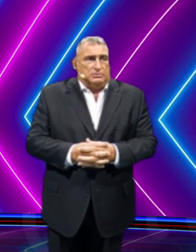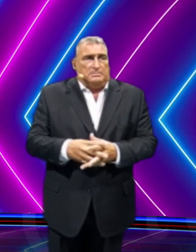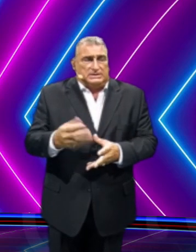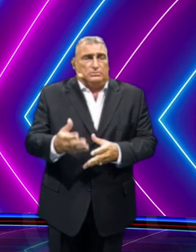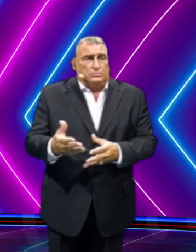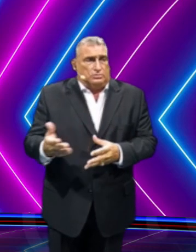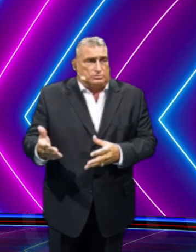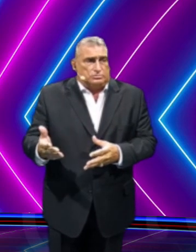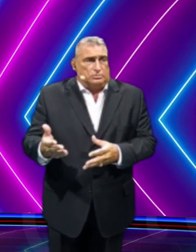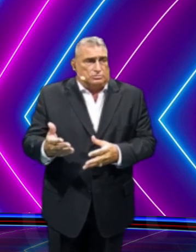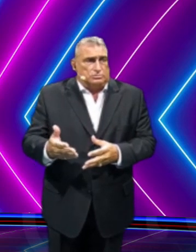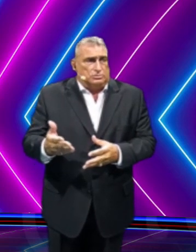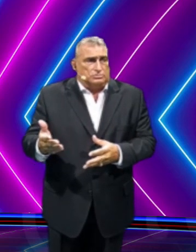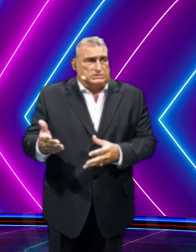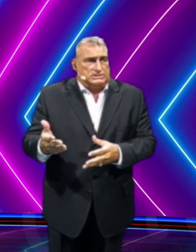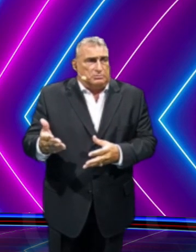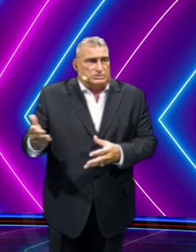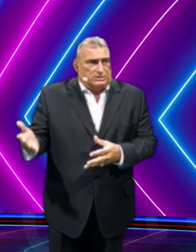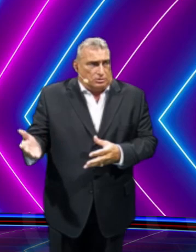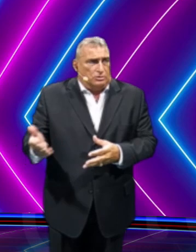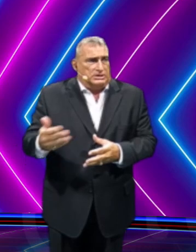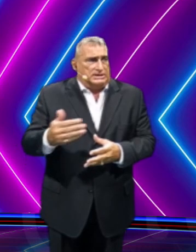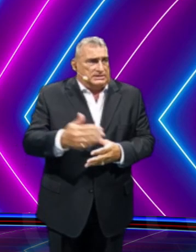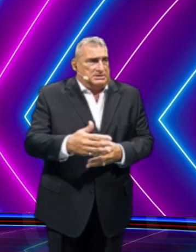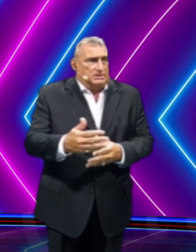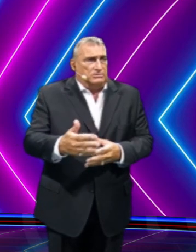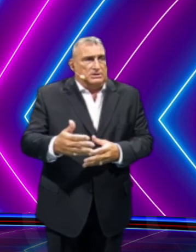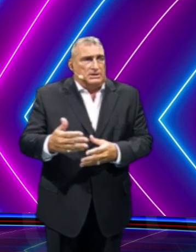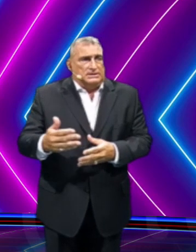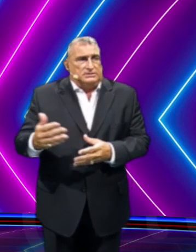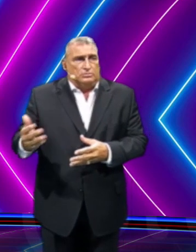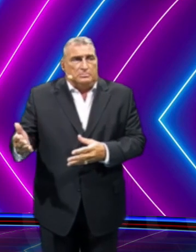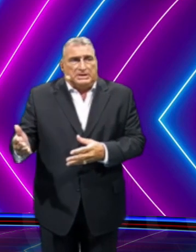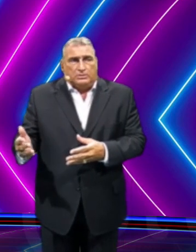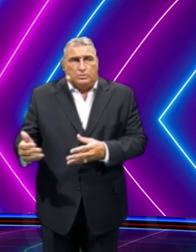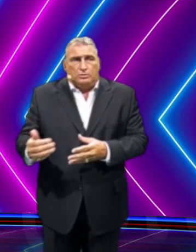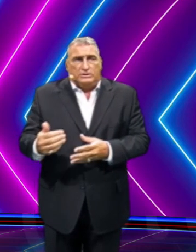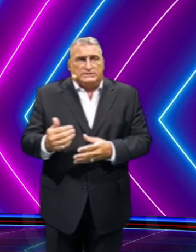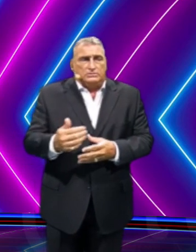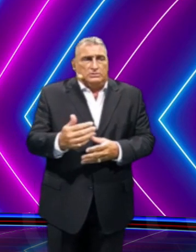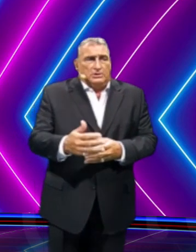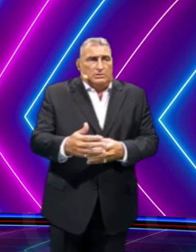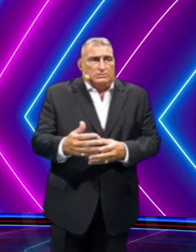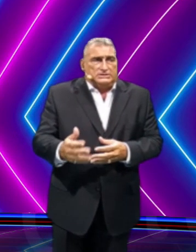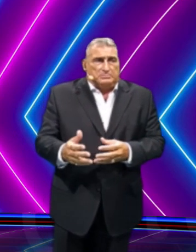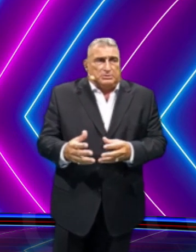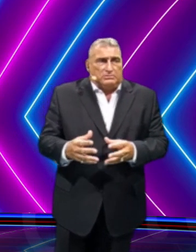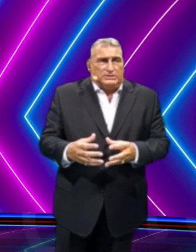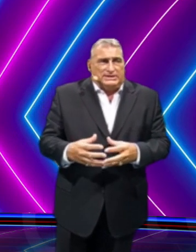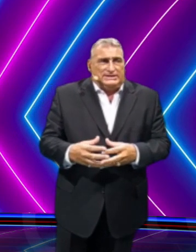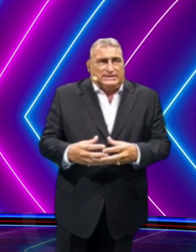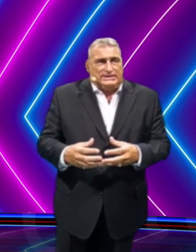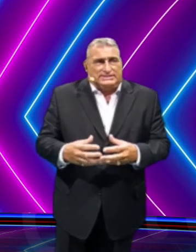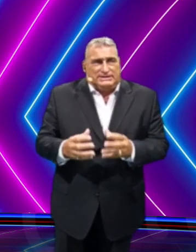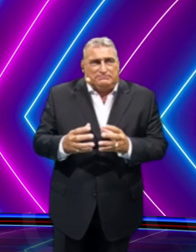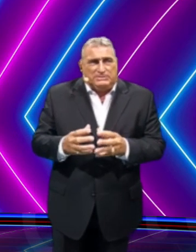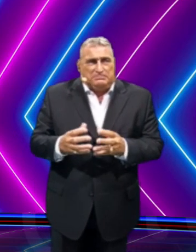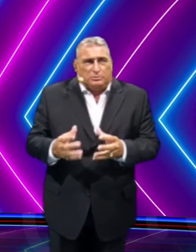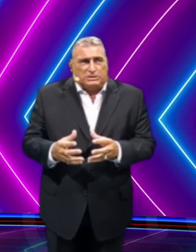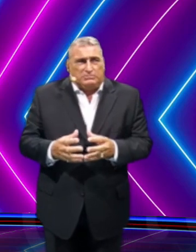bueno, pasado con los boxeadores que han terminado siendo golpeadores o qué sé yo, porque bueno,